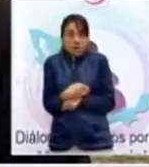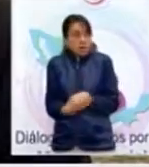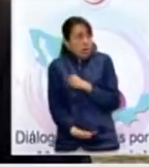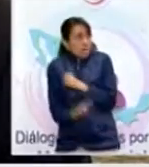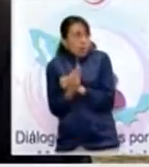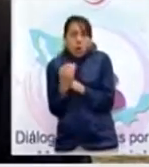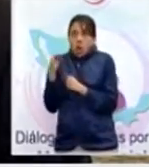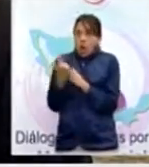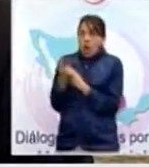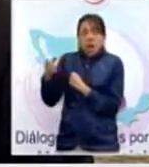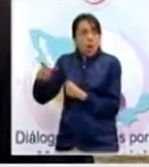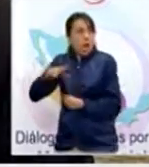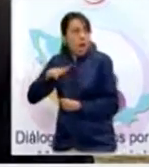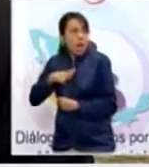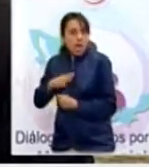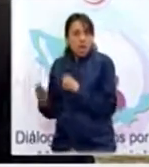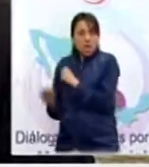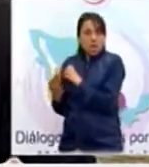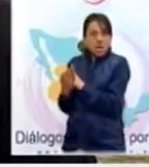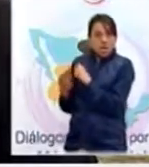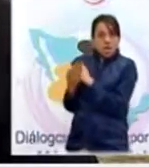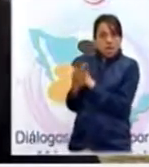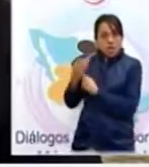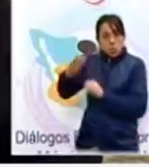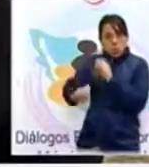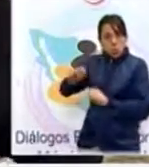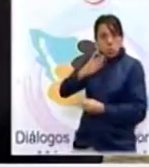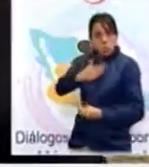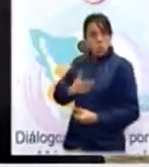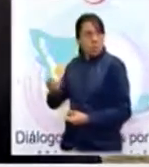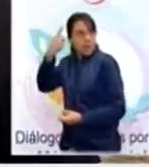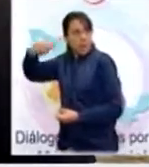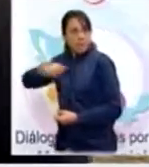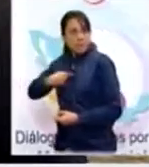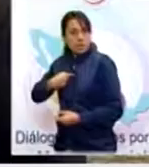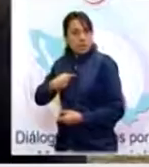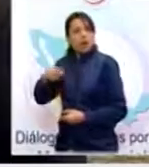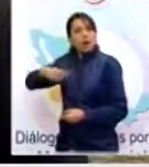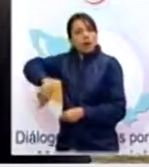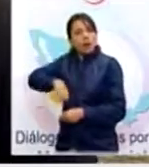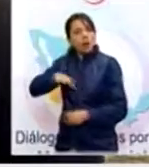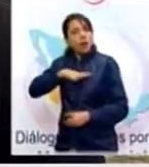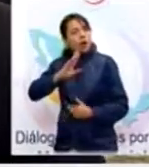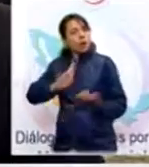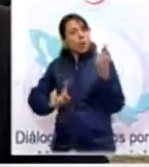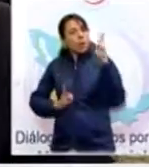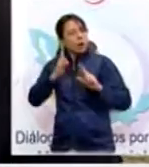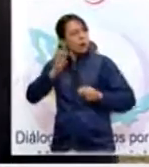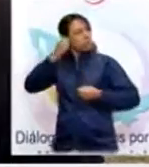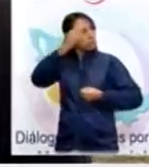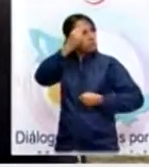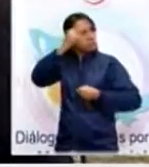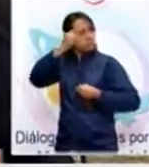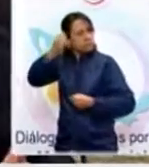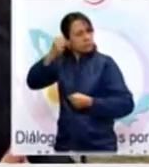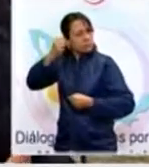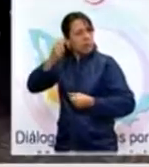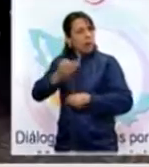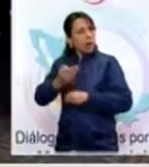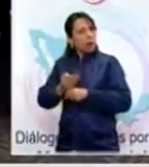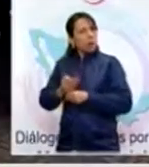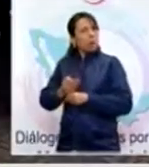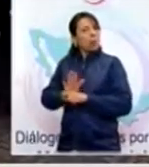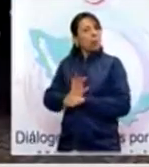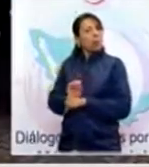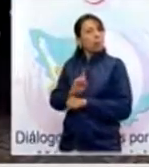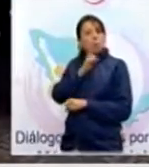rato. Entonces, lamentablemente se relajó mucho el principio de responsabilidad de los